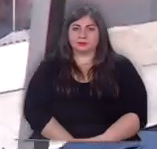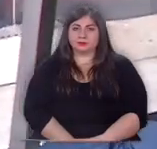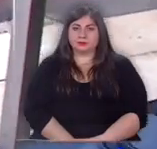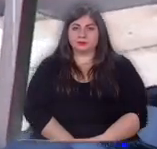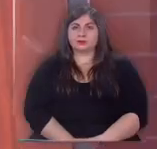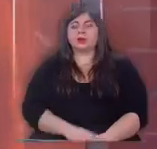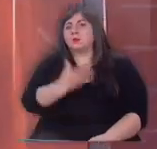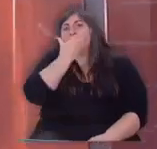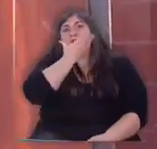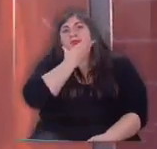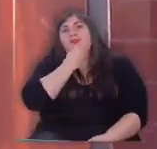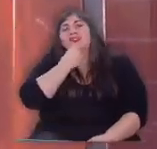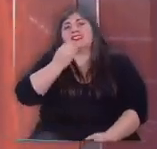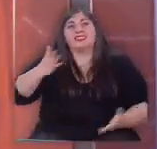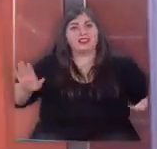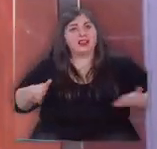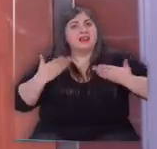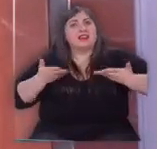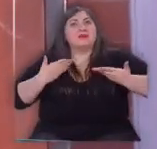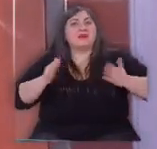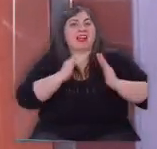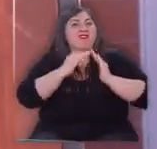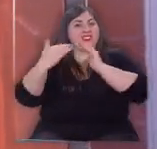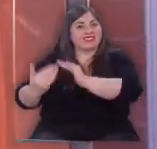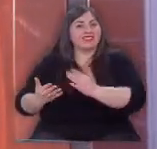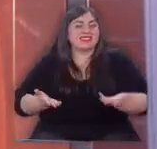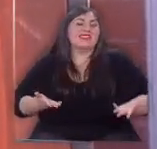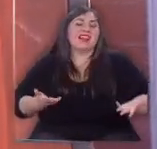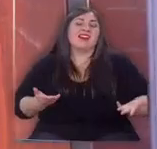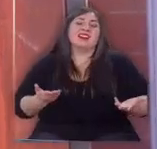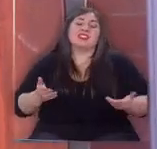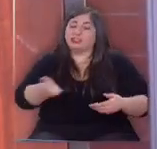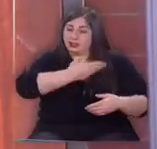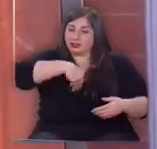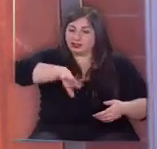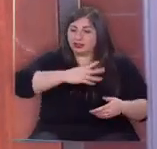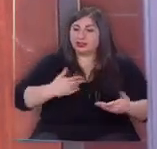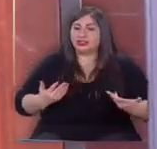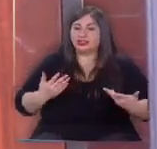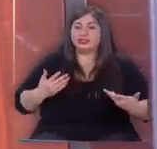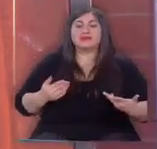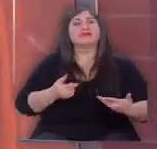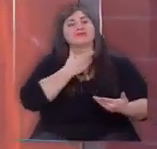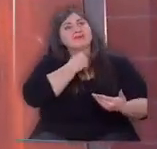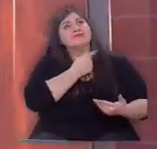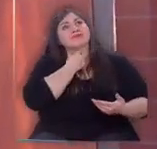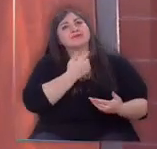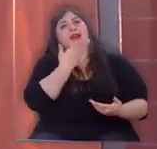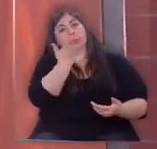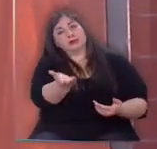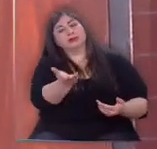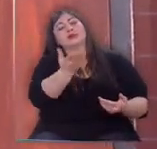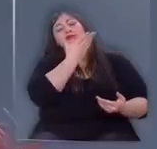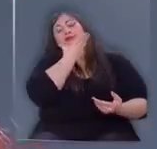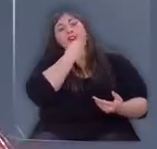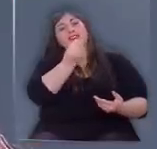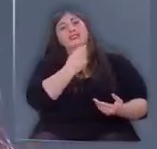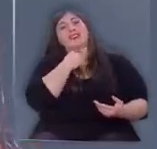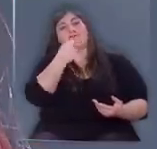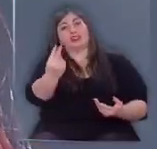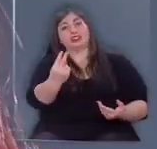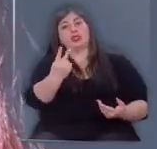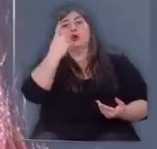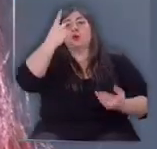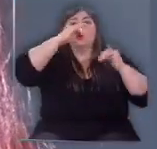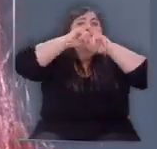Muy linda iniciativa por la vecina y nosotros deleitándolo por su hermosa voz. Es una